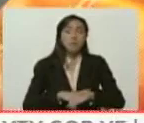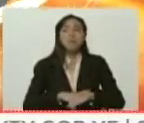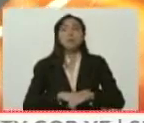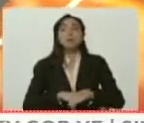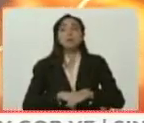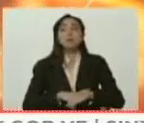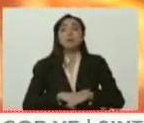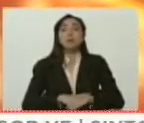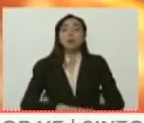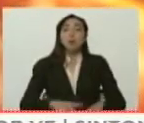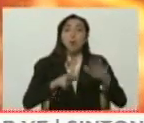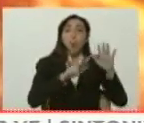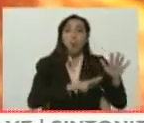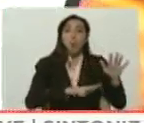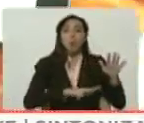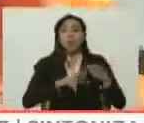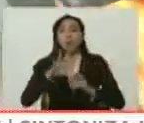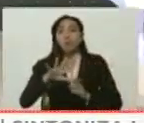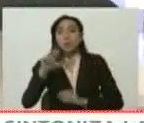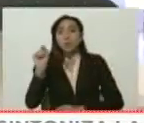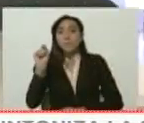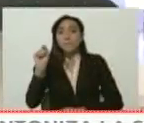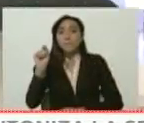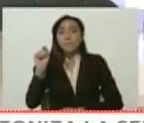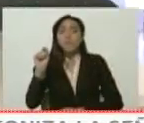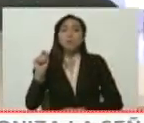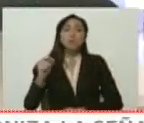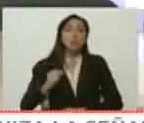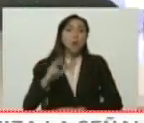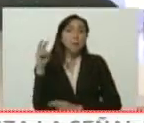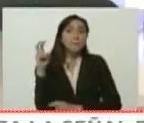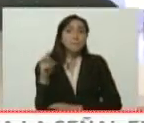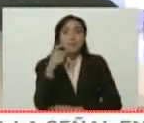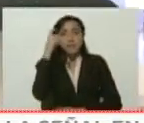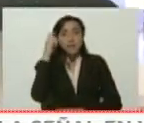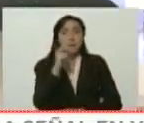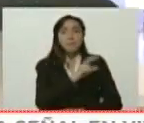exactamente las 8:05 de la mañana de este viernes 23 de agosto del año 2019.